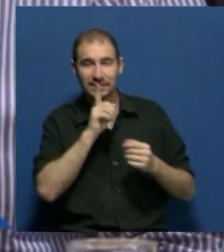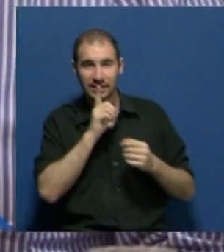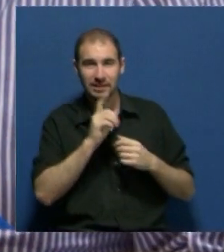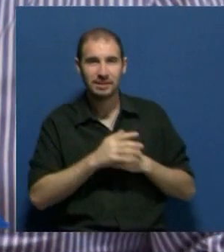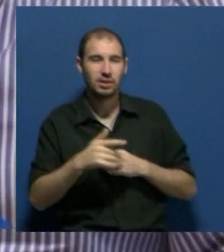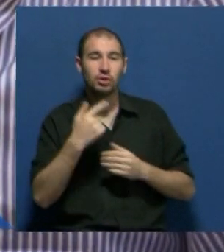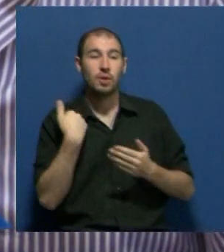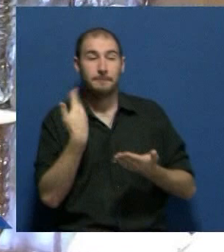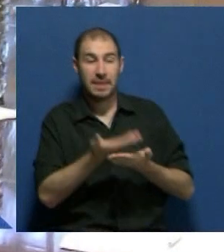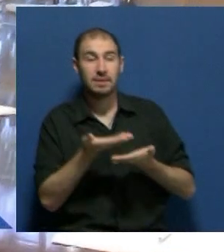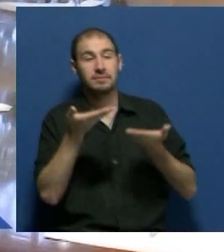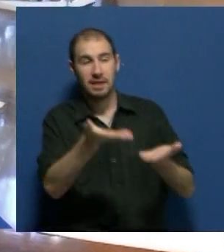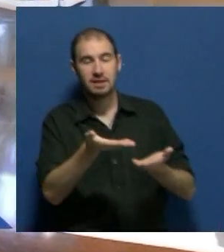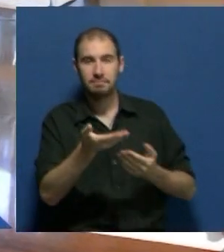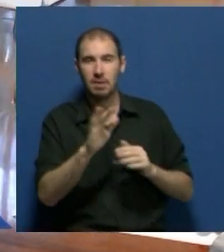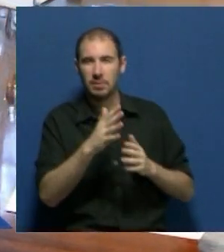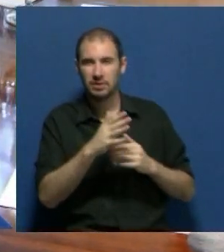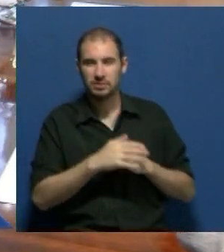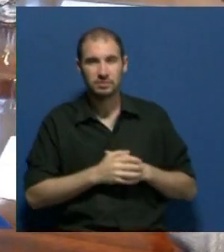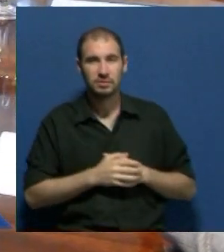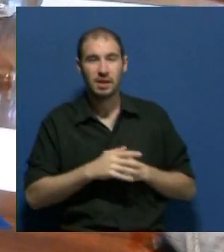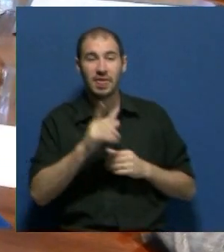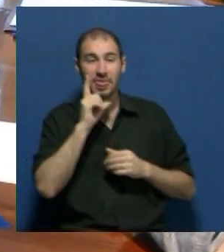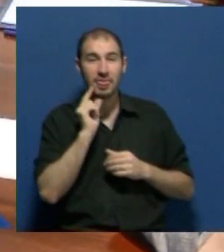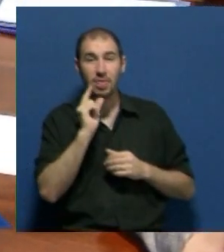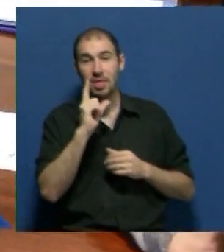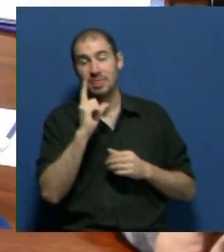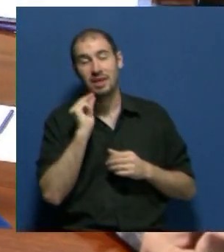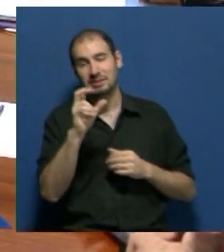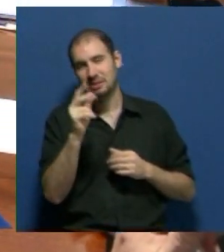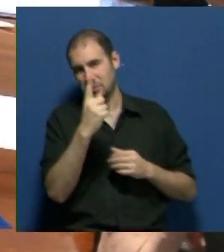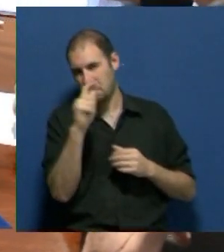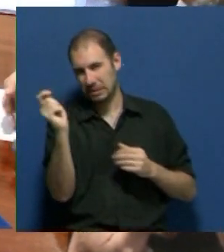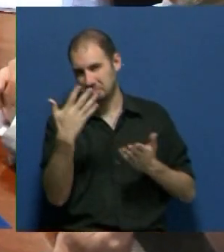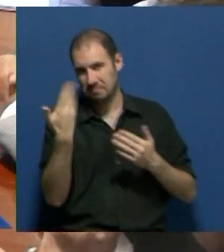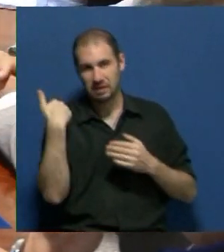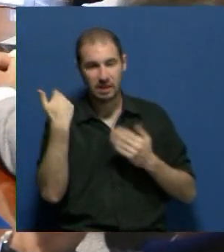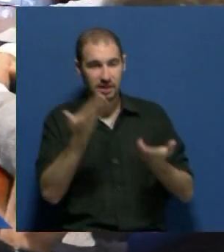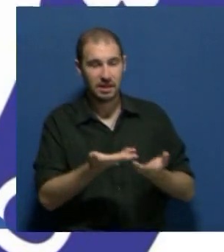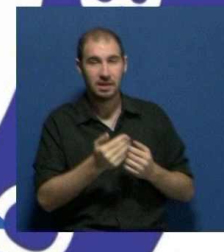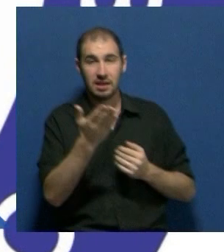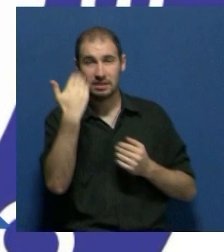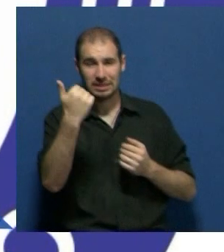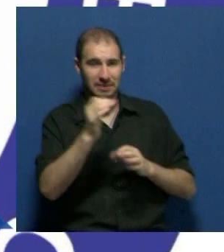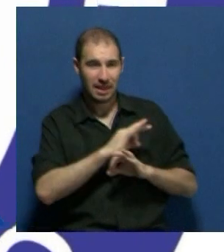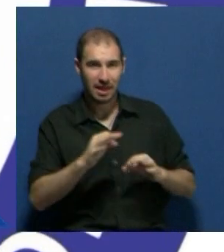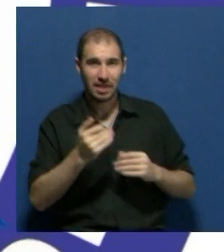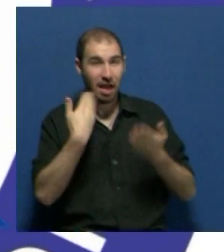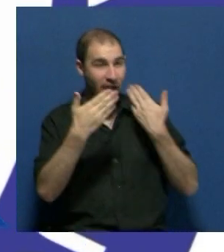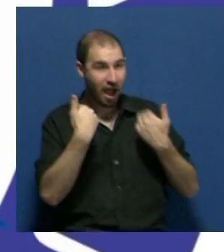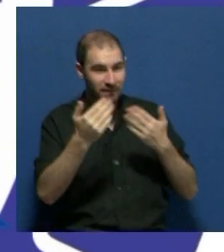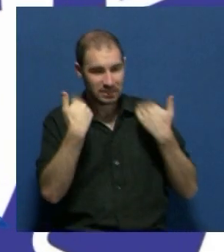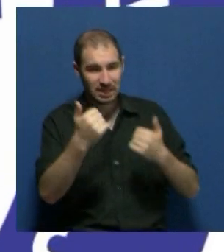un petitorio hace más ya de 30 días pasado, en la cual ni lo ha convocado por lo menos para